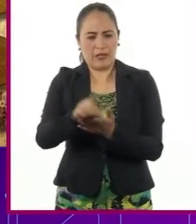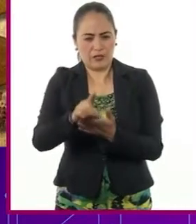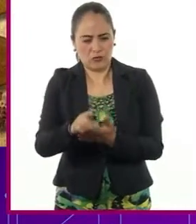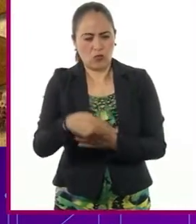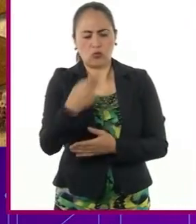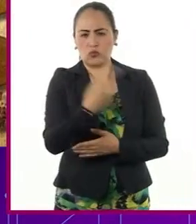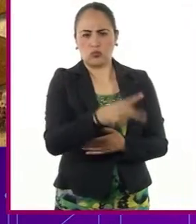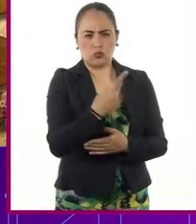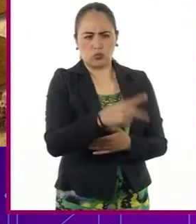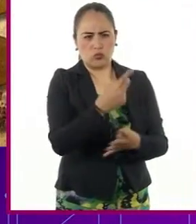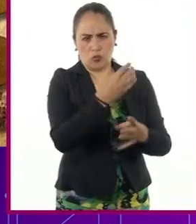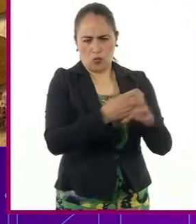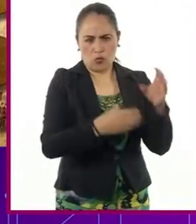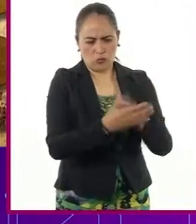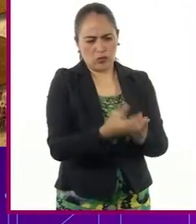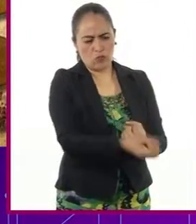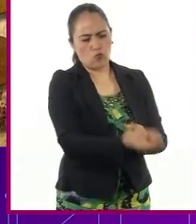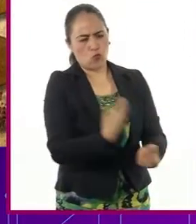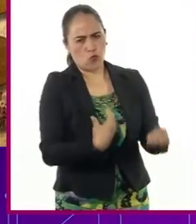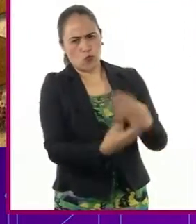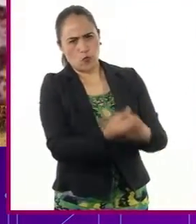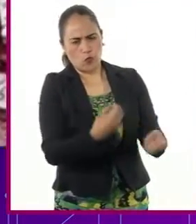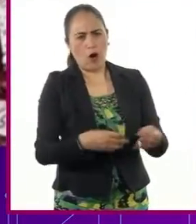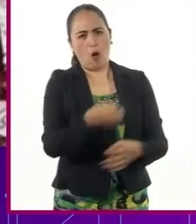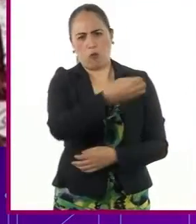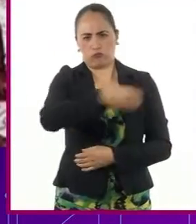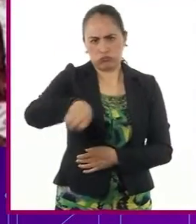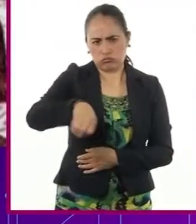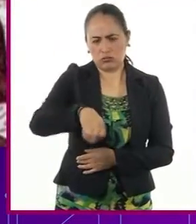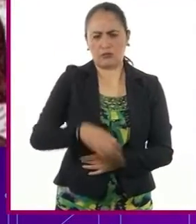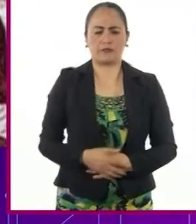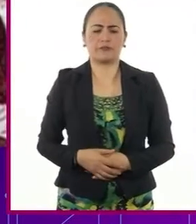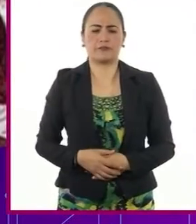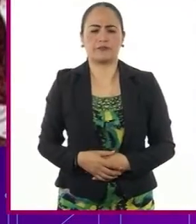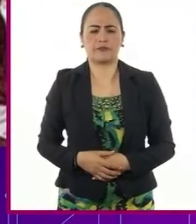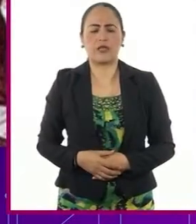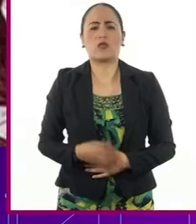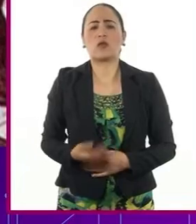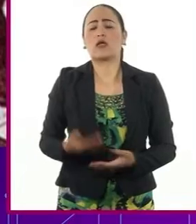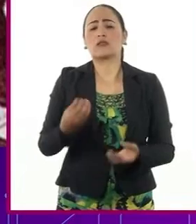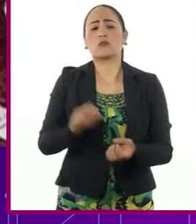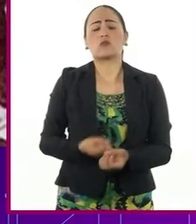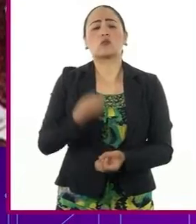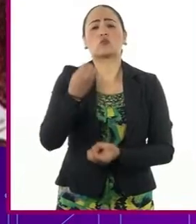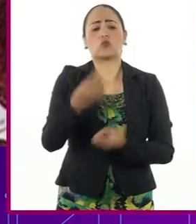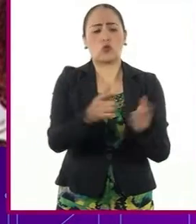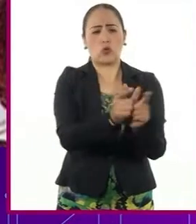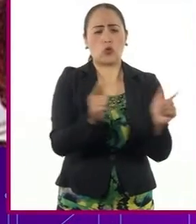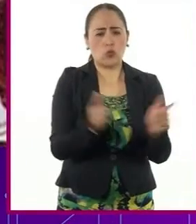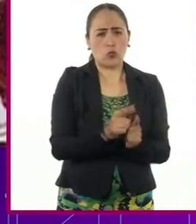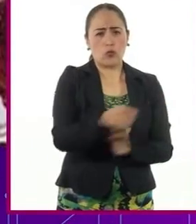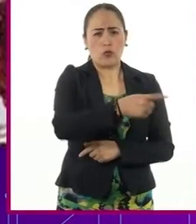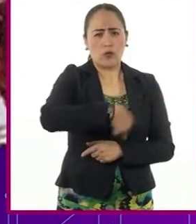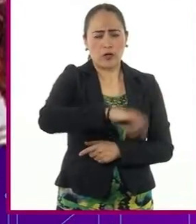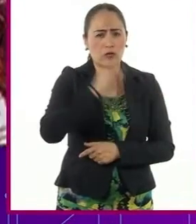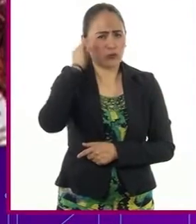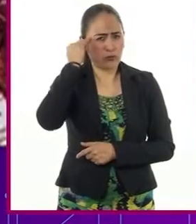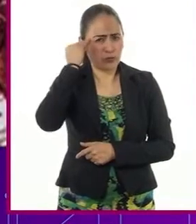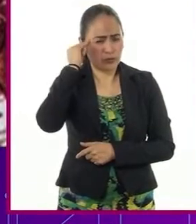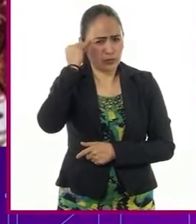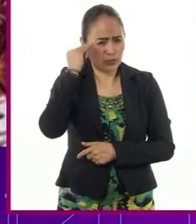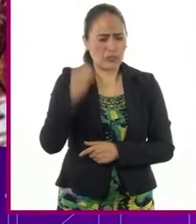las tierras de los indígenas que lograban evangelizar. Por medio del repartimiento, los indígenas eran trasladados de